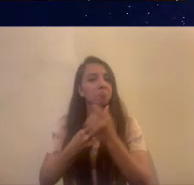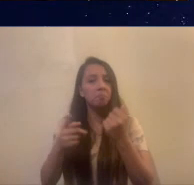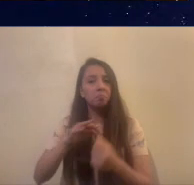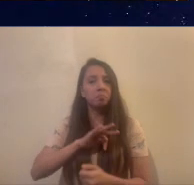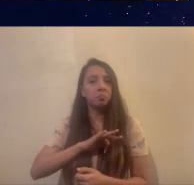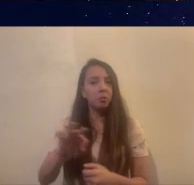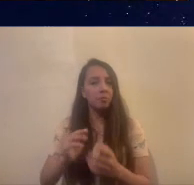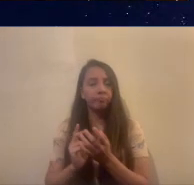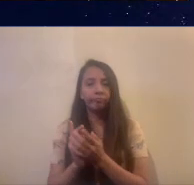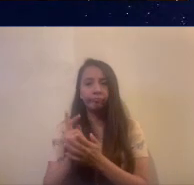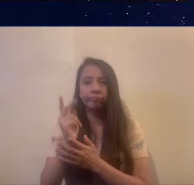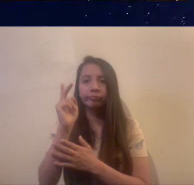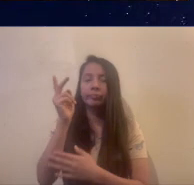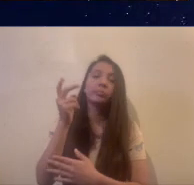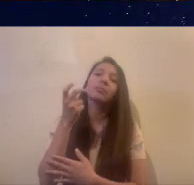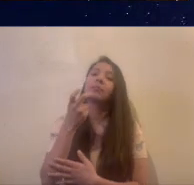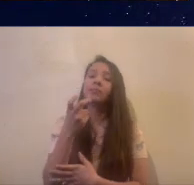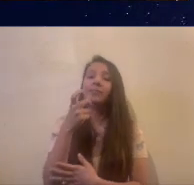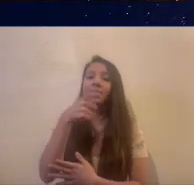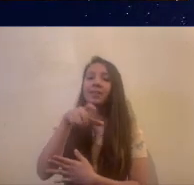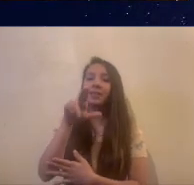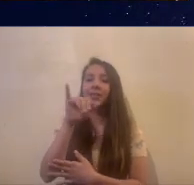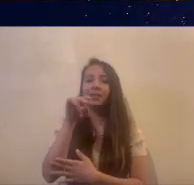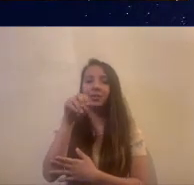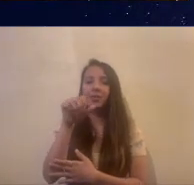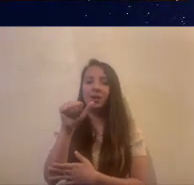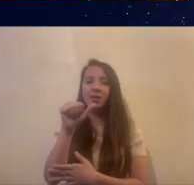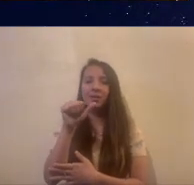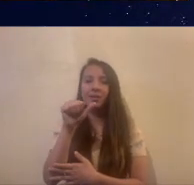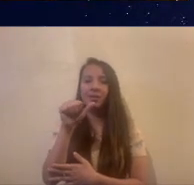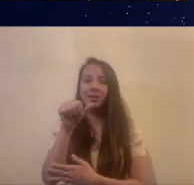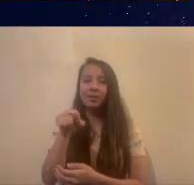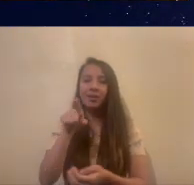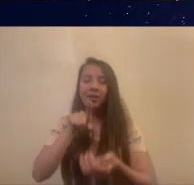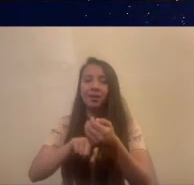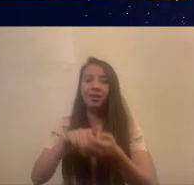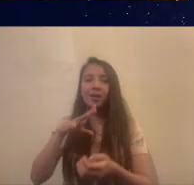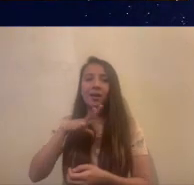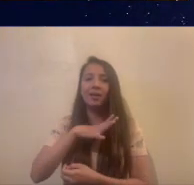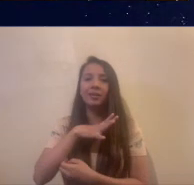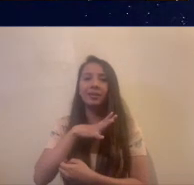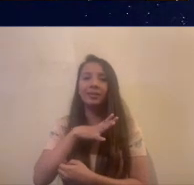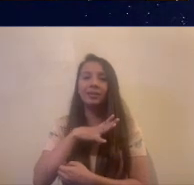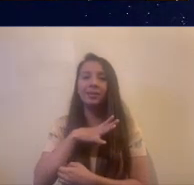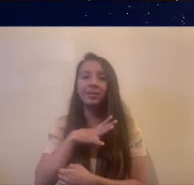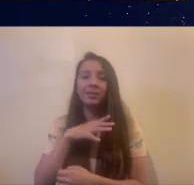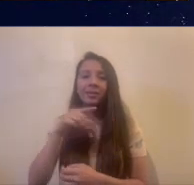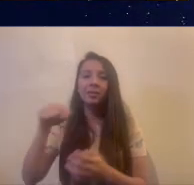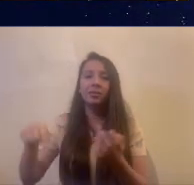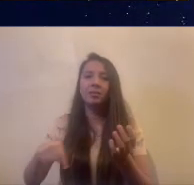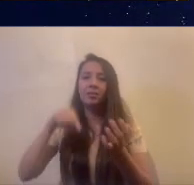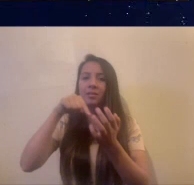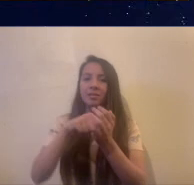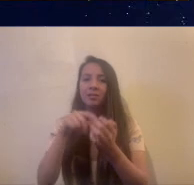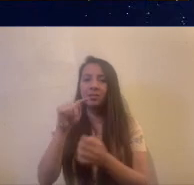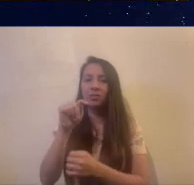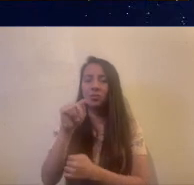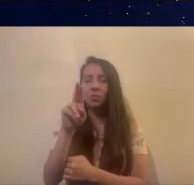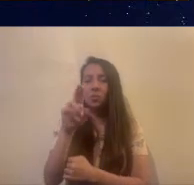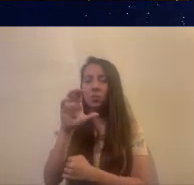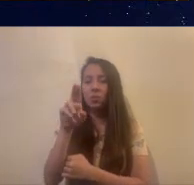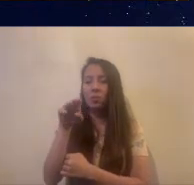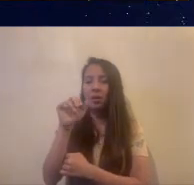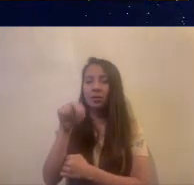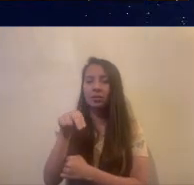En este caso, sobre todas las variedades existentes de quinoa que contamos en la provincia de Tucumán y en la